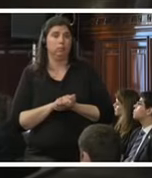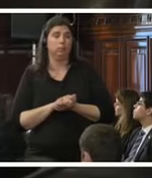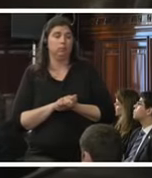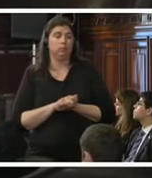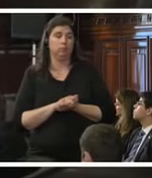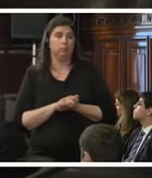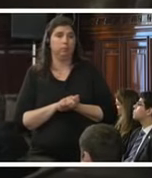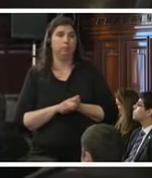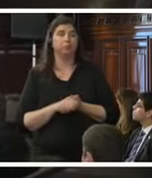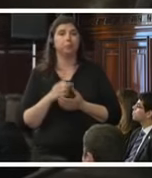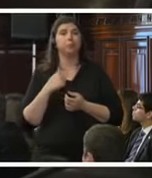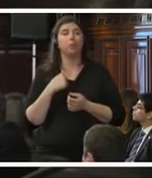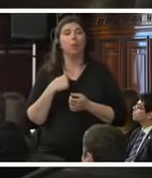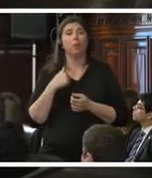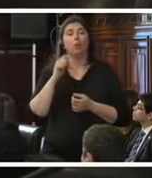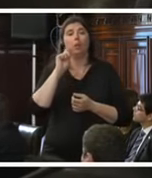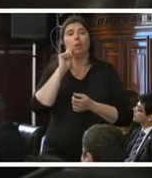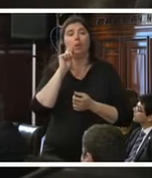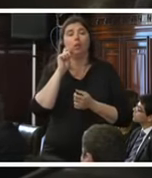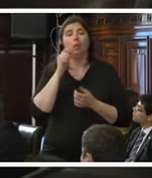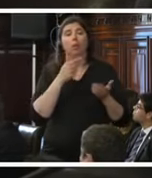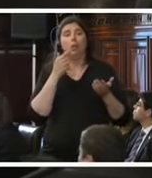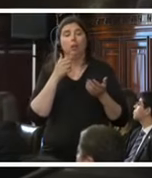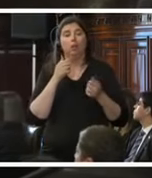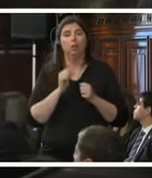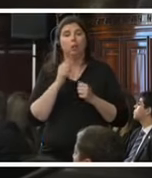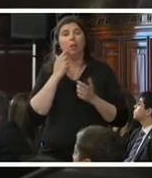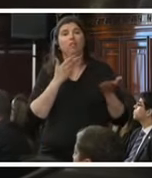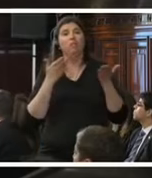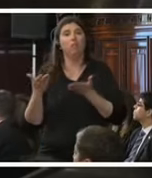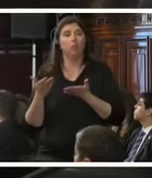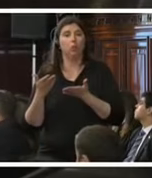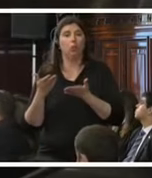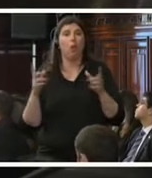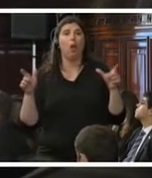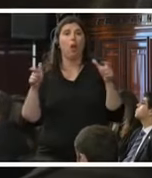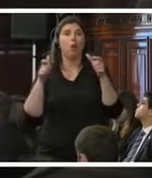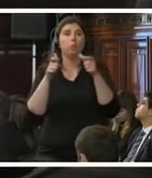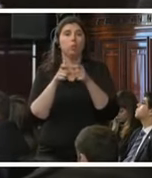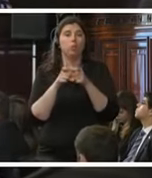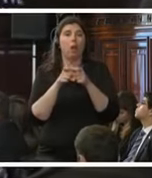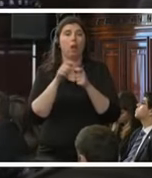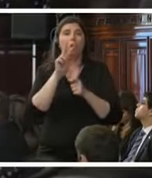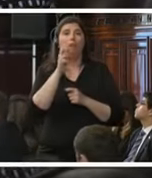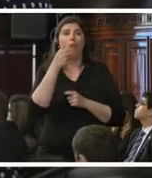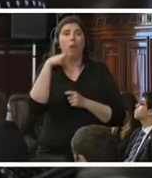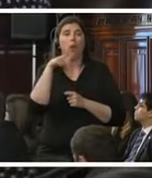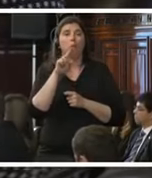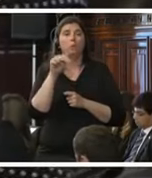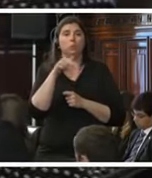I invite Commissioner Vanucchi as Country Rapporteur to start off. Muchas